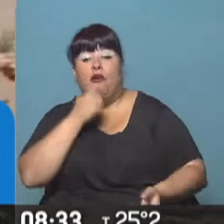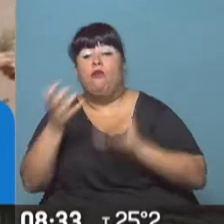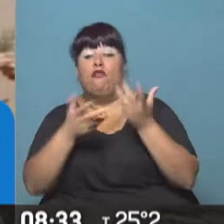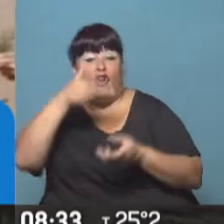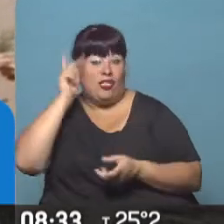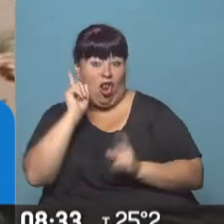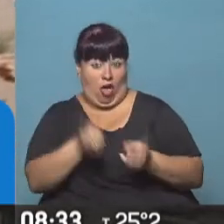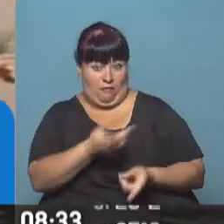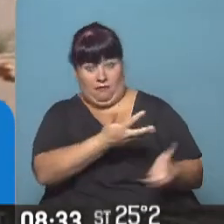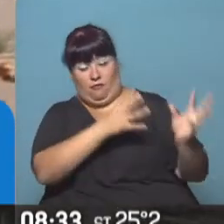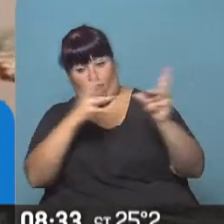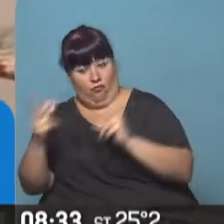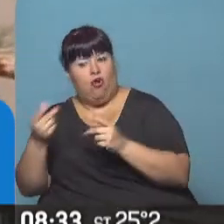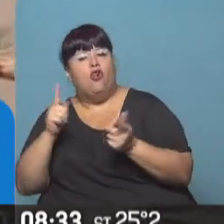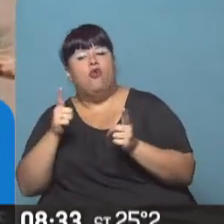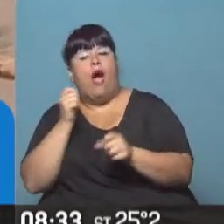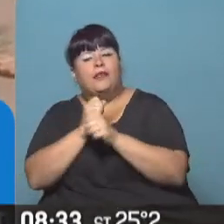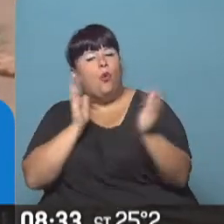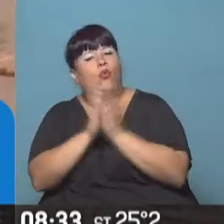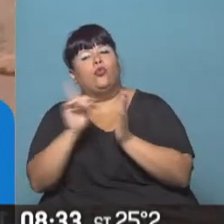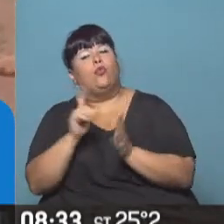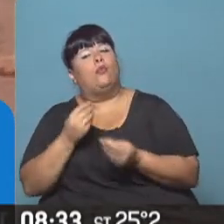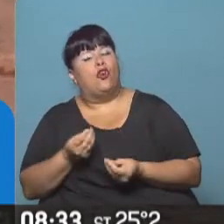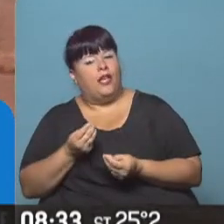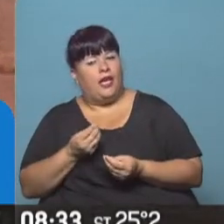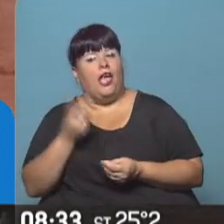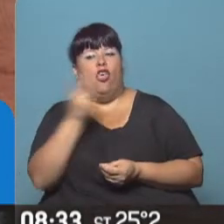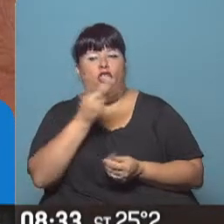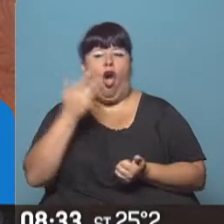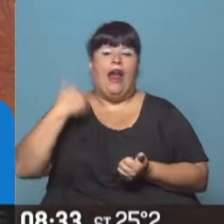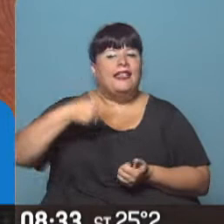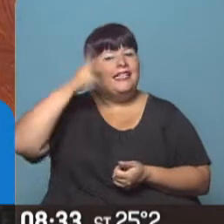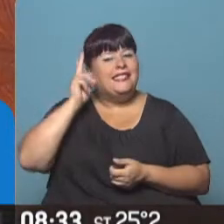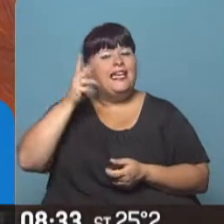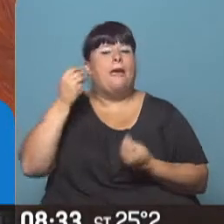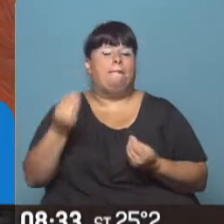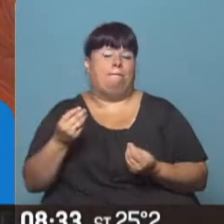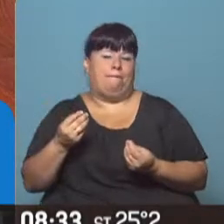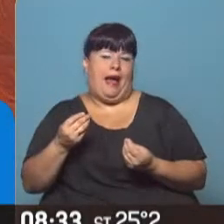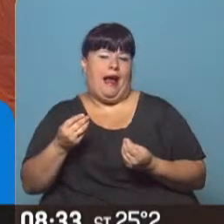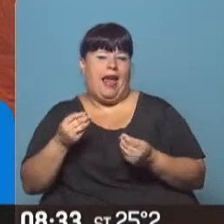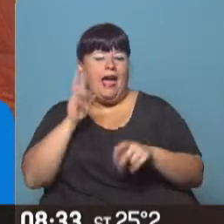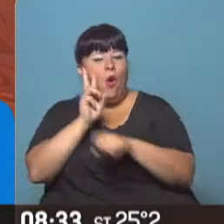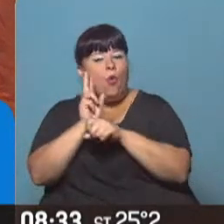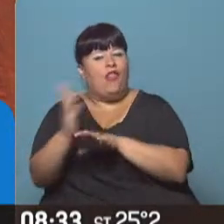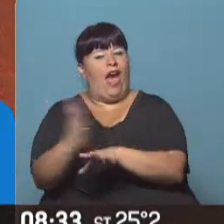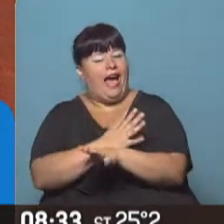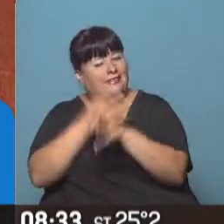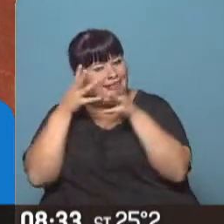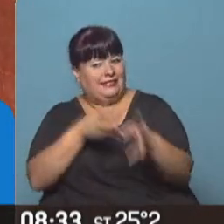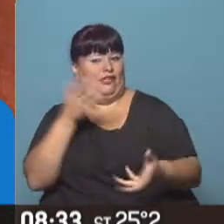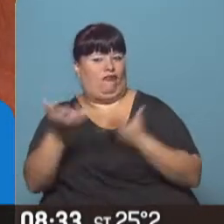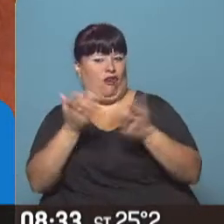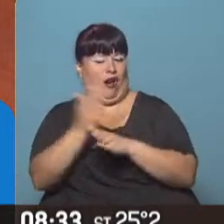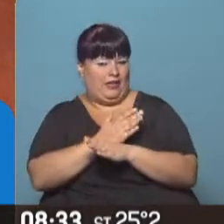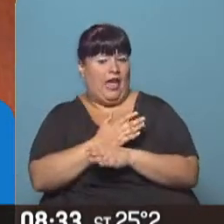un incendio en chile porque no hay un trabajo conjunto e binacional argentino chileno para prevenir para combatir los